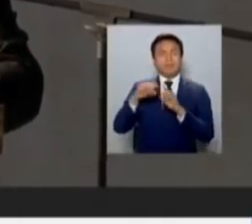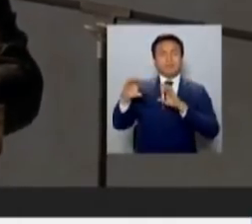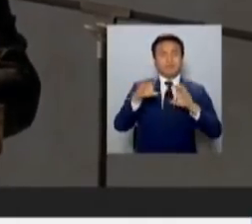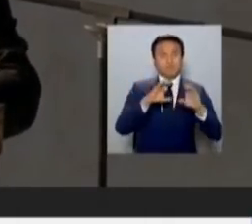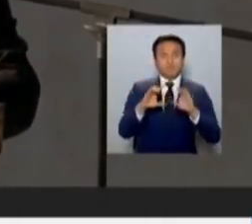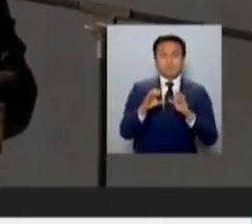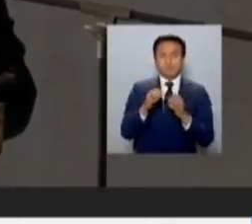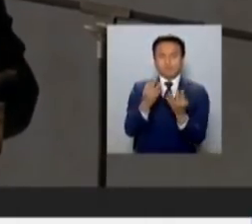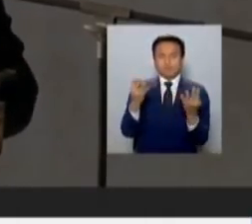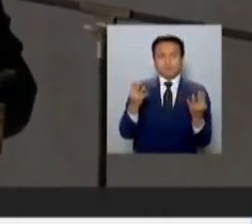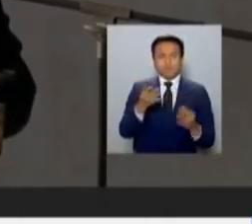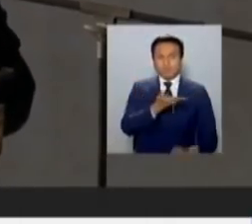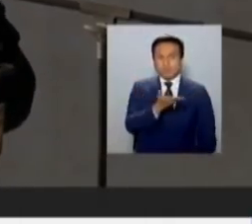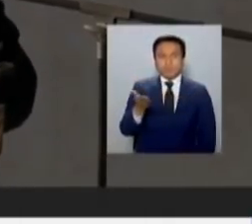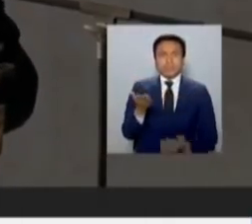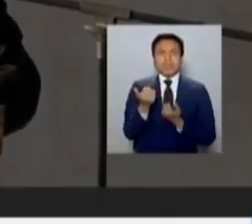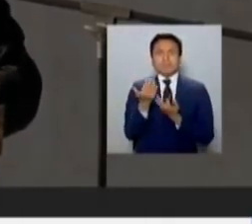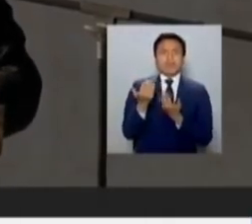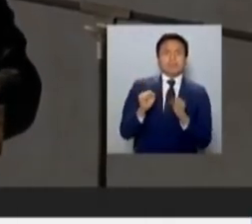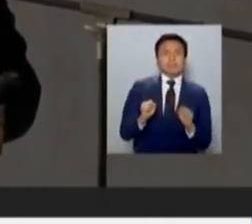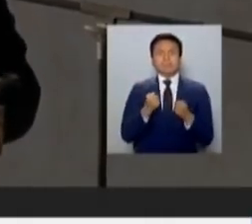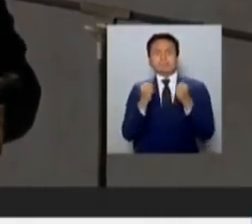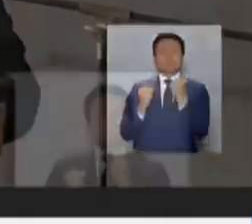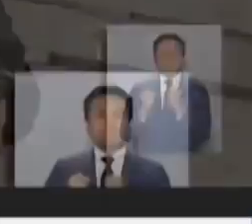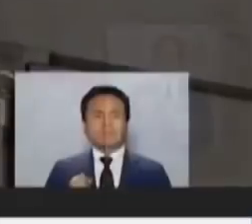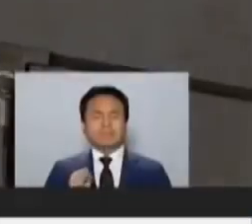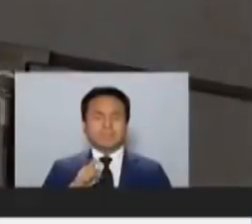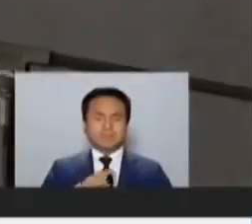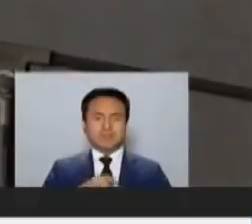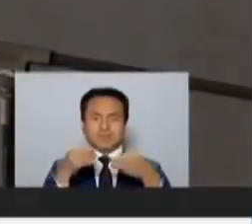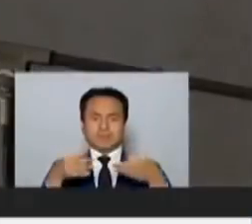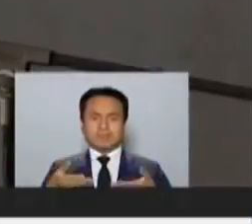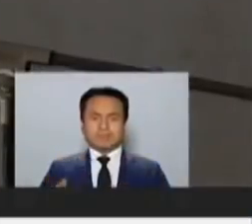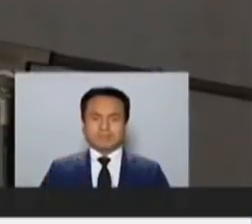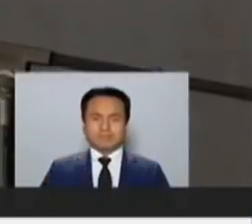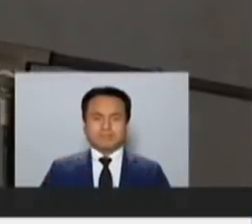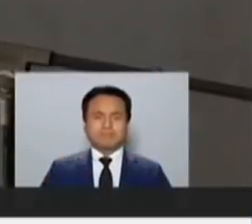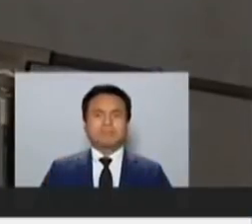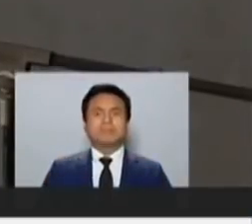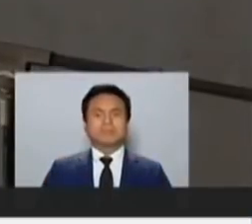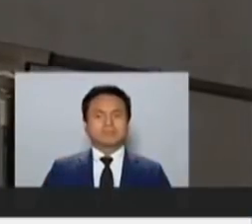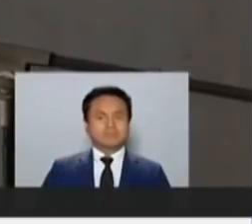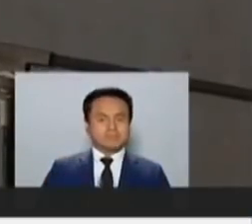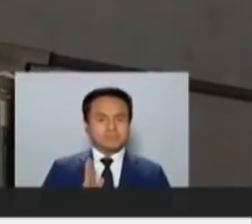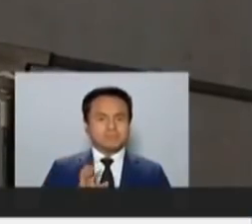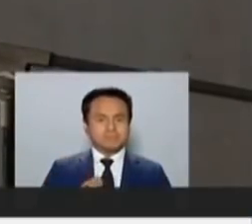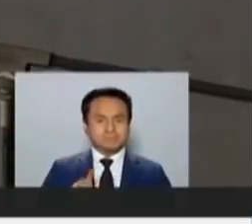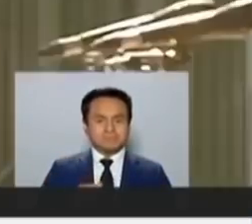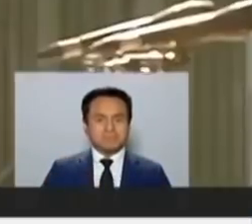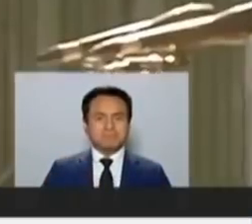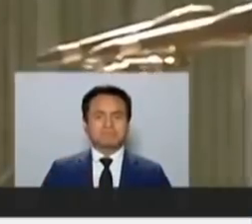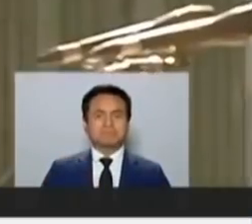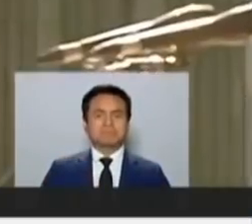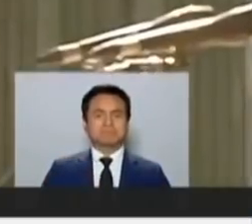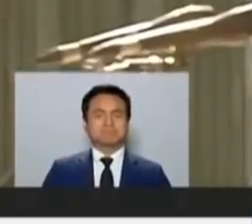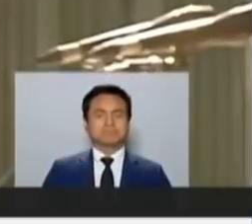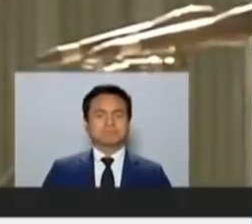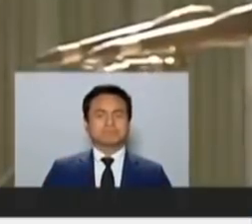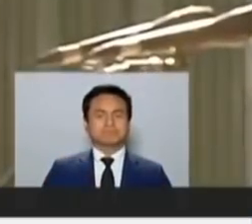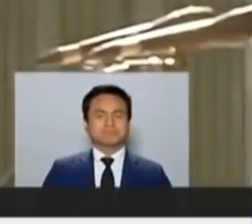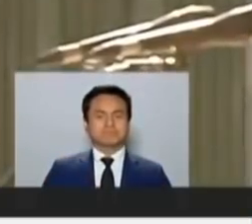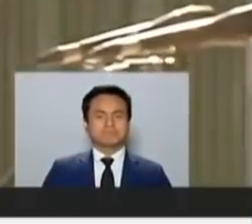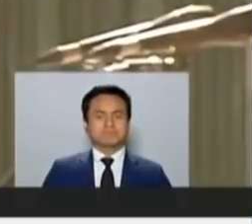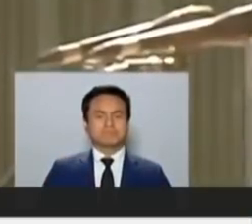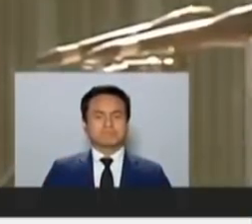que no se concretó. Sí, podría haber ahí algo con la Federación Regionalista Verde Social. La semana pasada